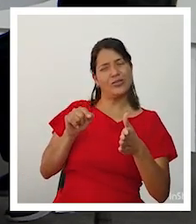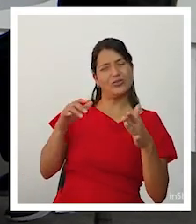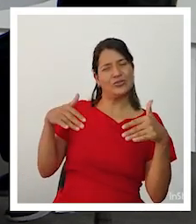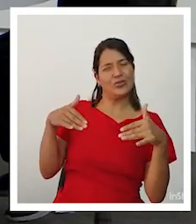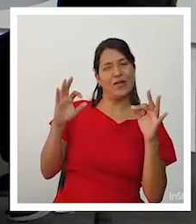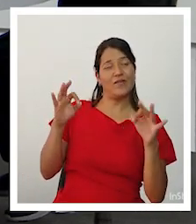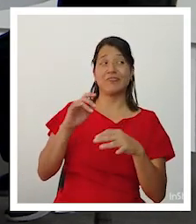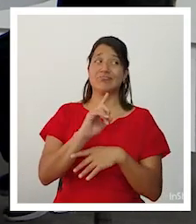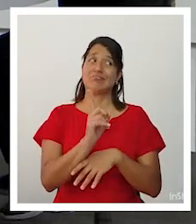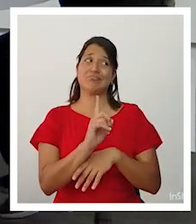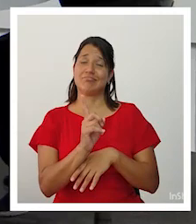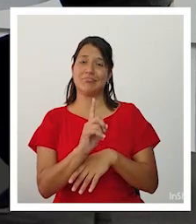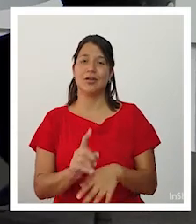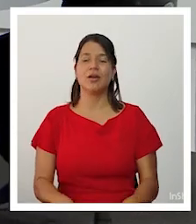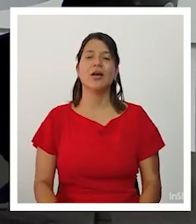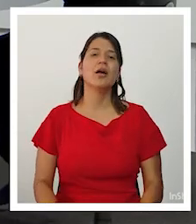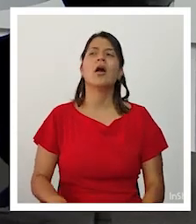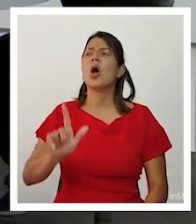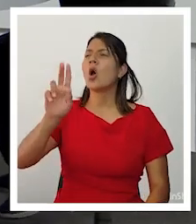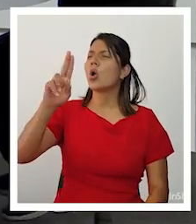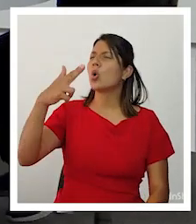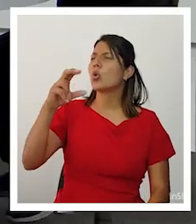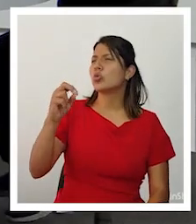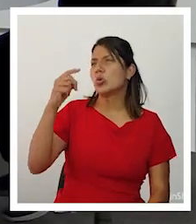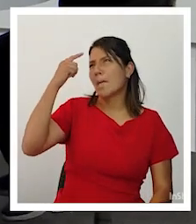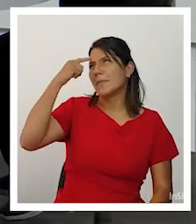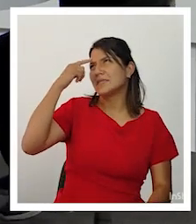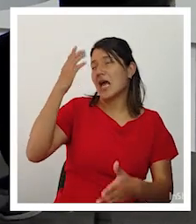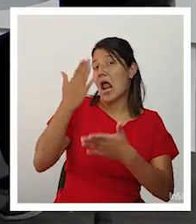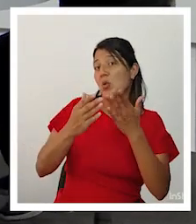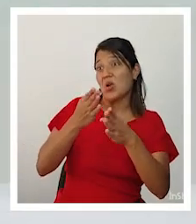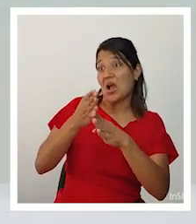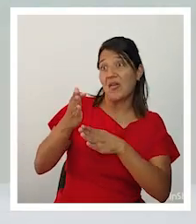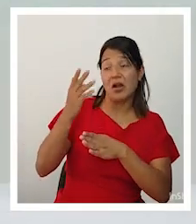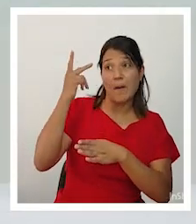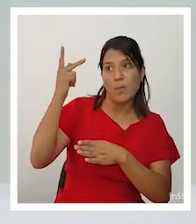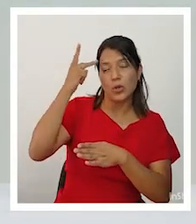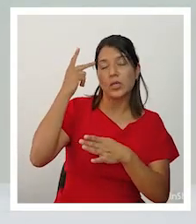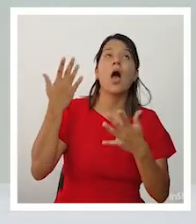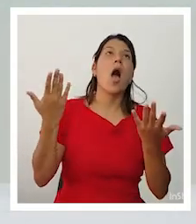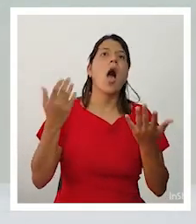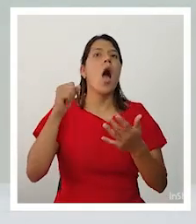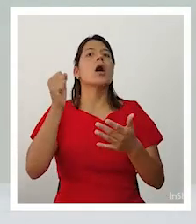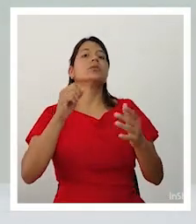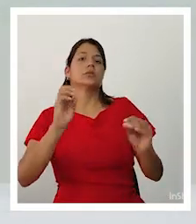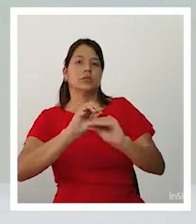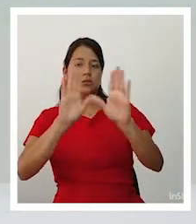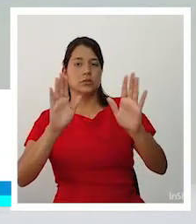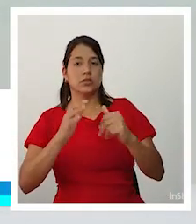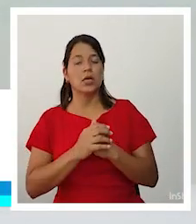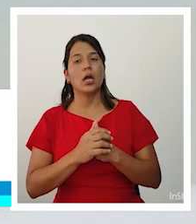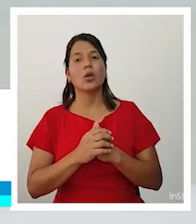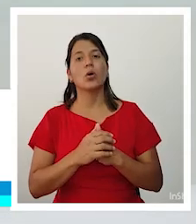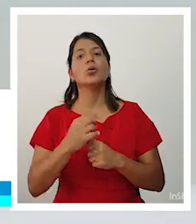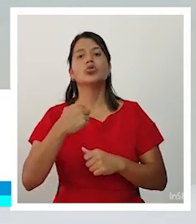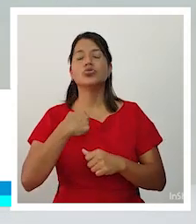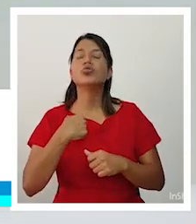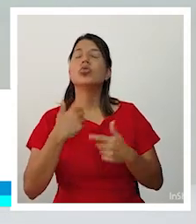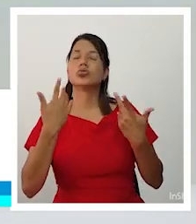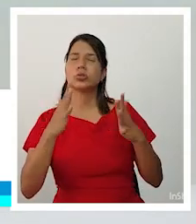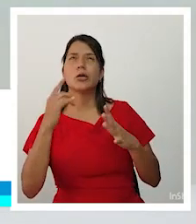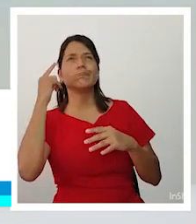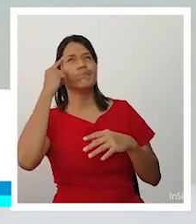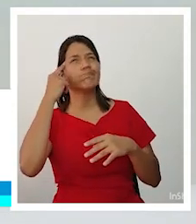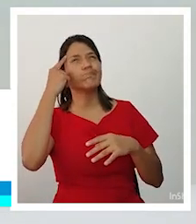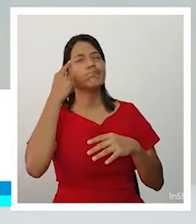todavía. Lucho, ¿por qué no pensar en una carrera política? No, por supuesto. De hecho, lo he estado como analizando